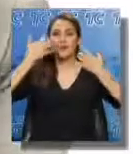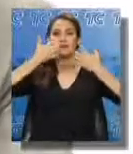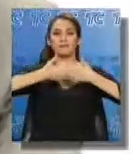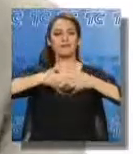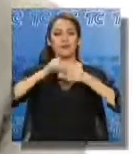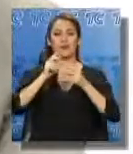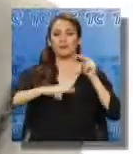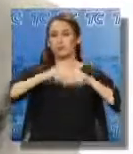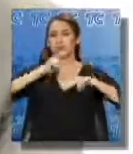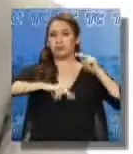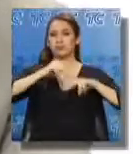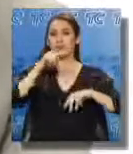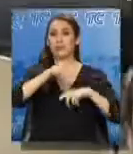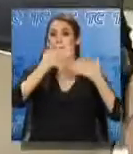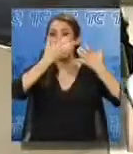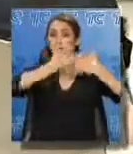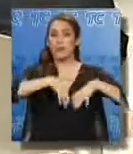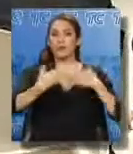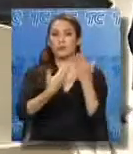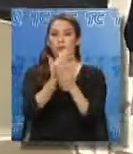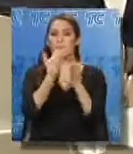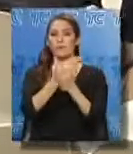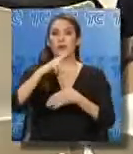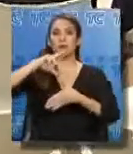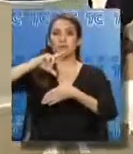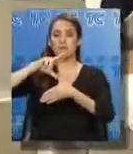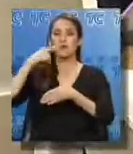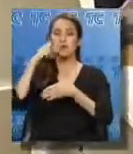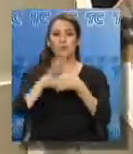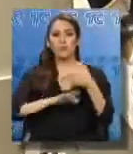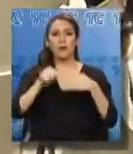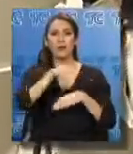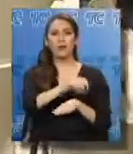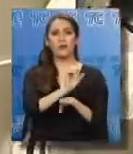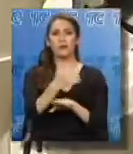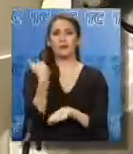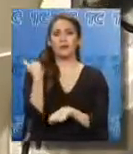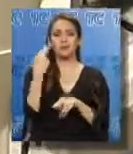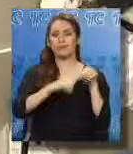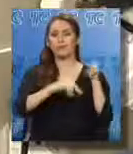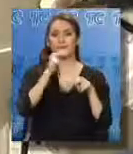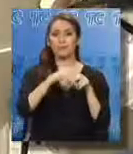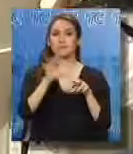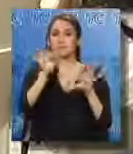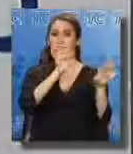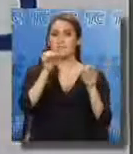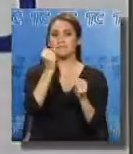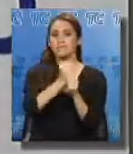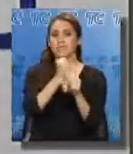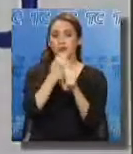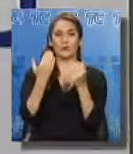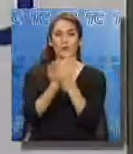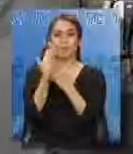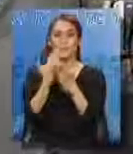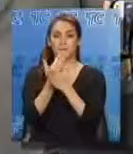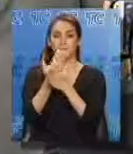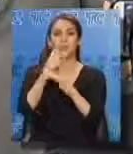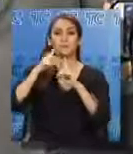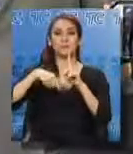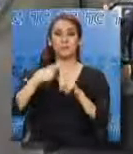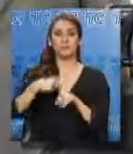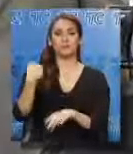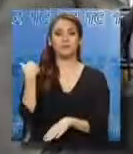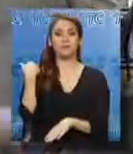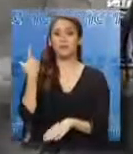Esta planta será una de las más modernas de América Latina y significará 800 nuevos empleos en el país. Además, cubrirá la